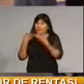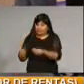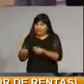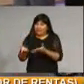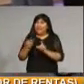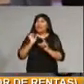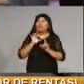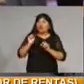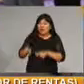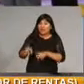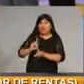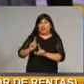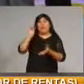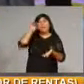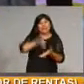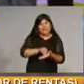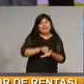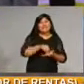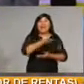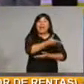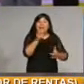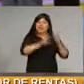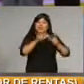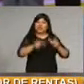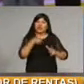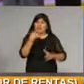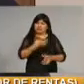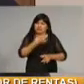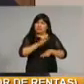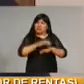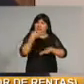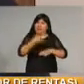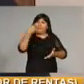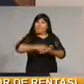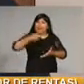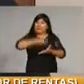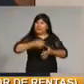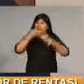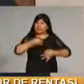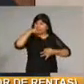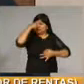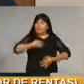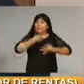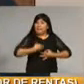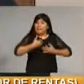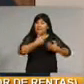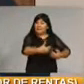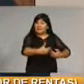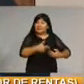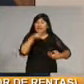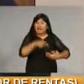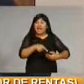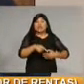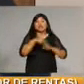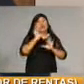está alargando el beneficio para los sujetos que son cumplidores que ya vienen gozando de alguna manera cuando quieren pagar el